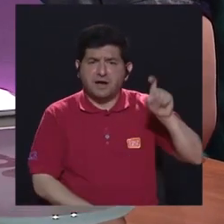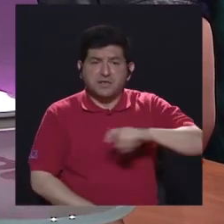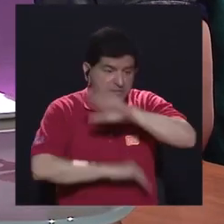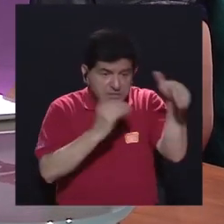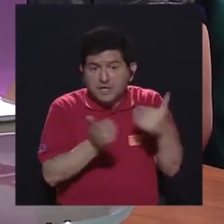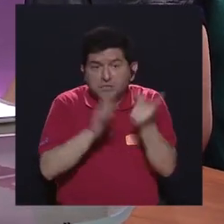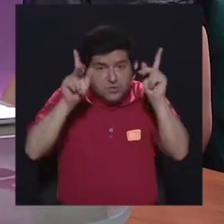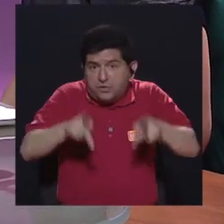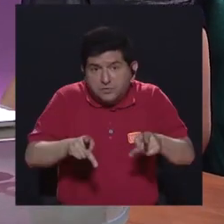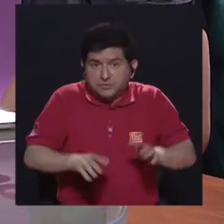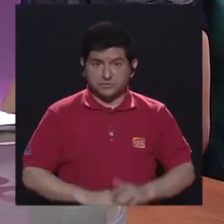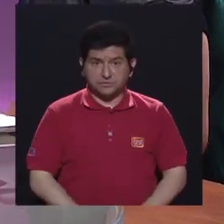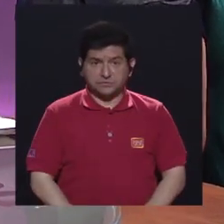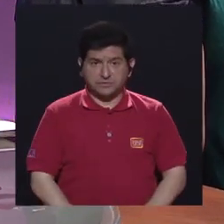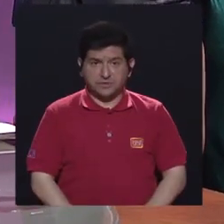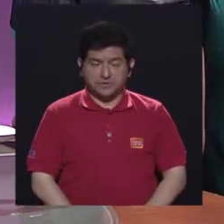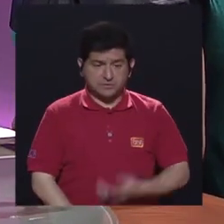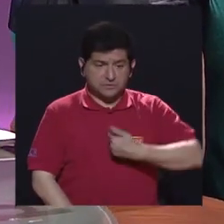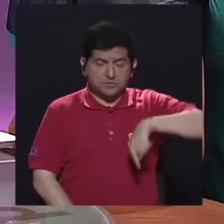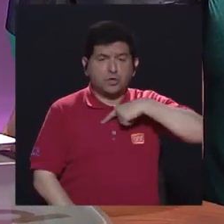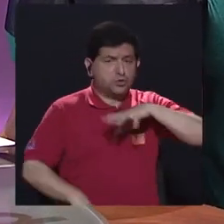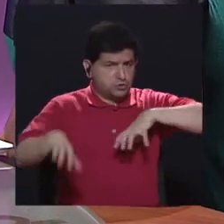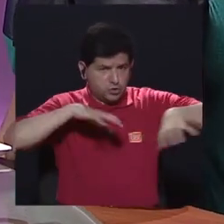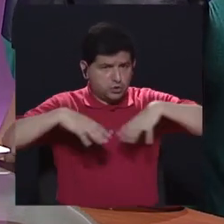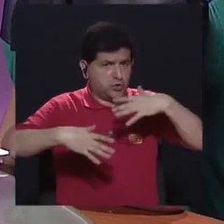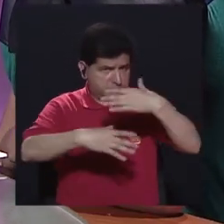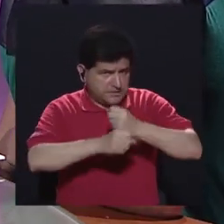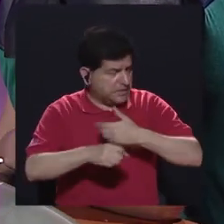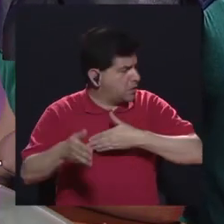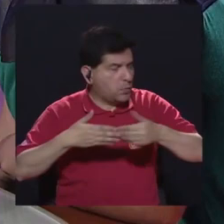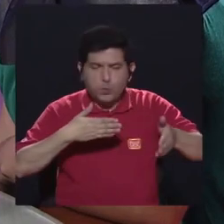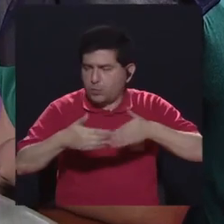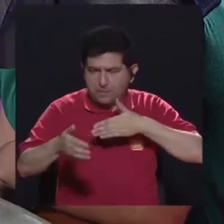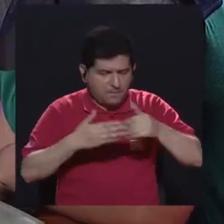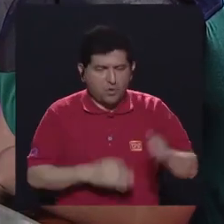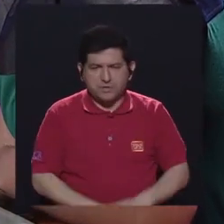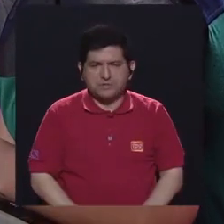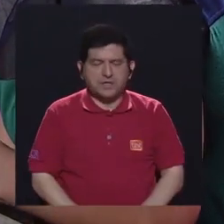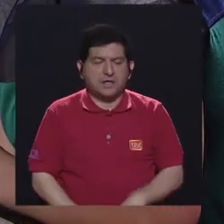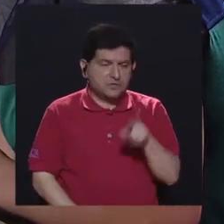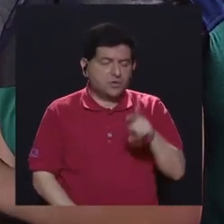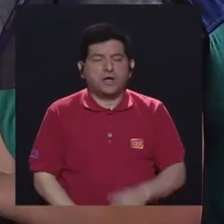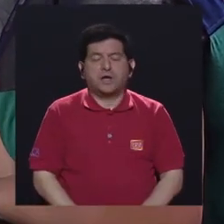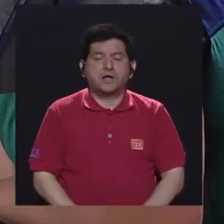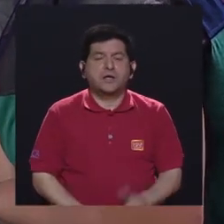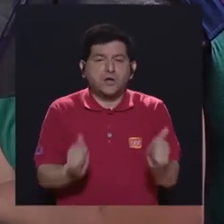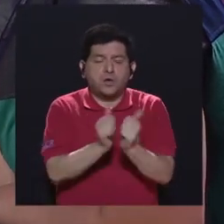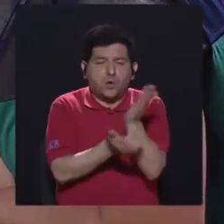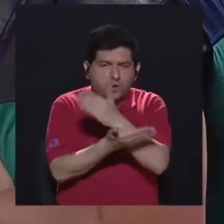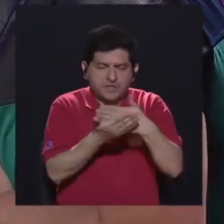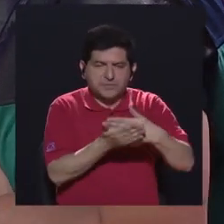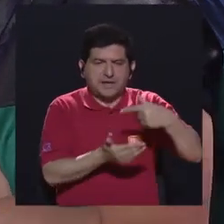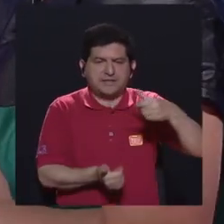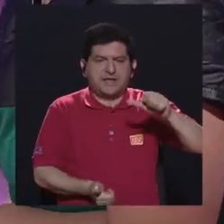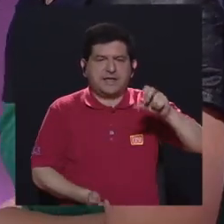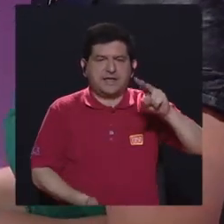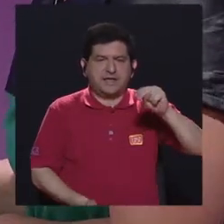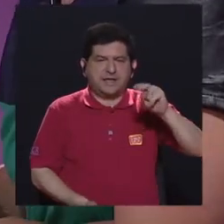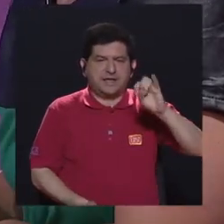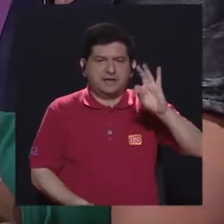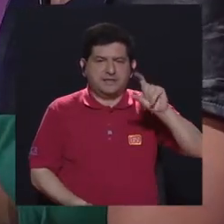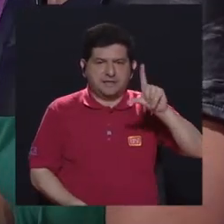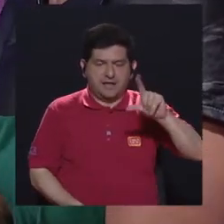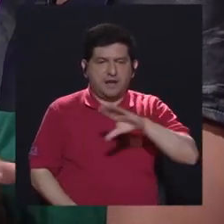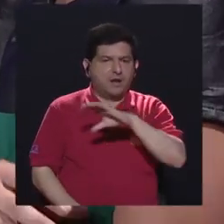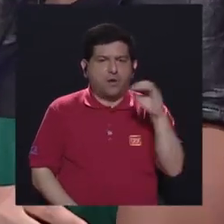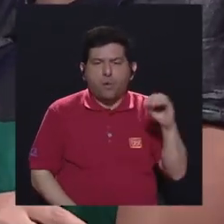todos trabajamos, si ejercemos alguna actividad, independientemente si es con los genitales o con los brazos, es porque se